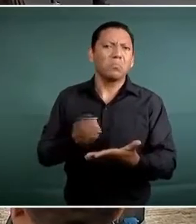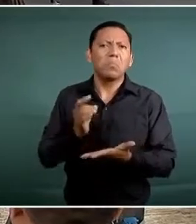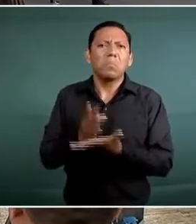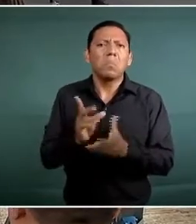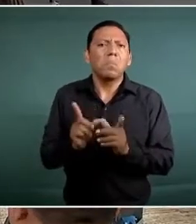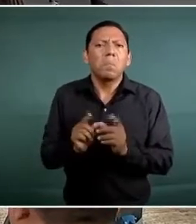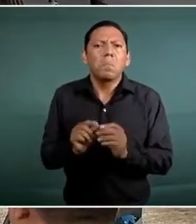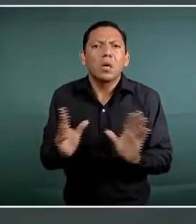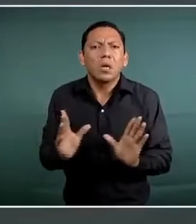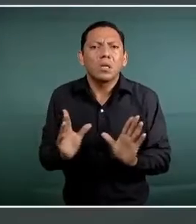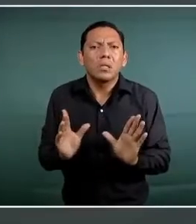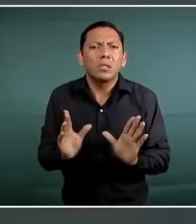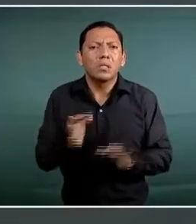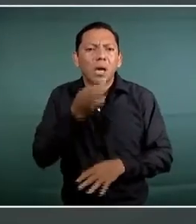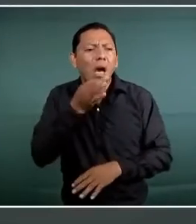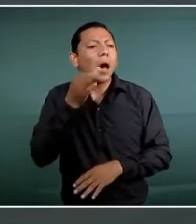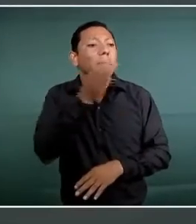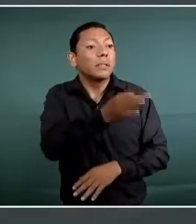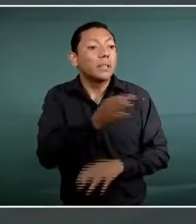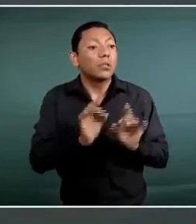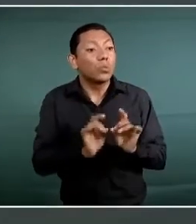le informaba